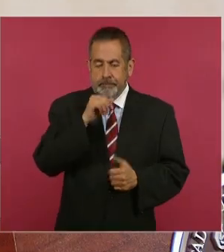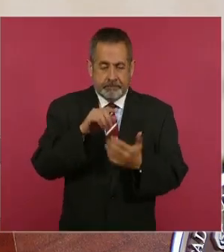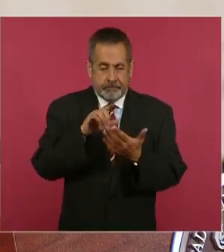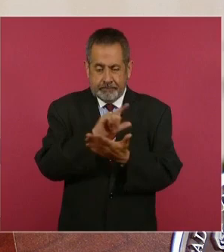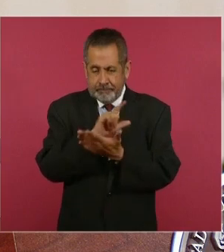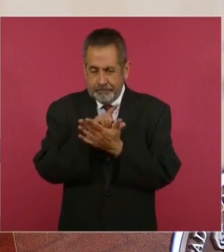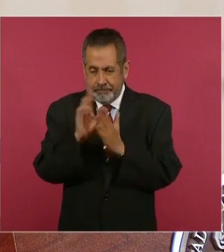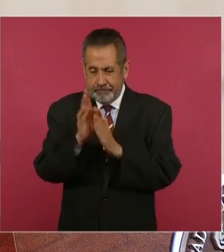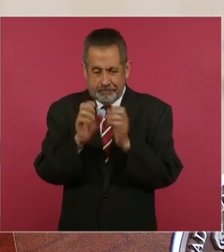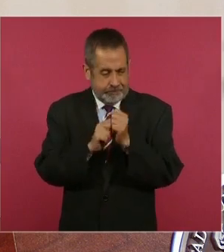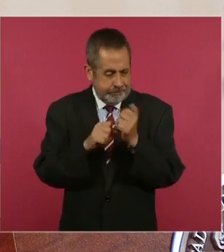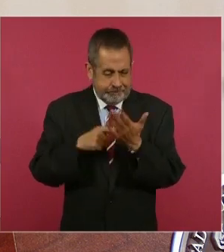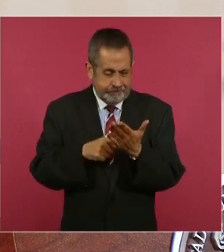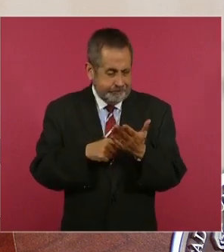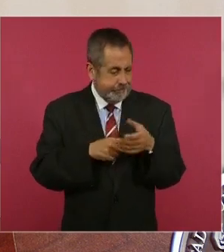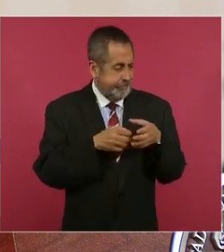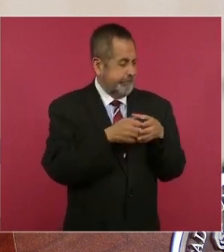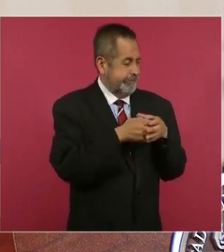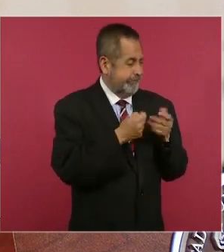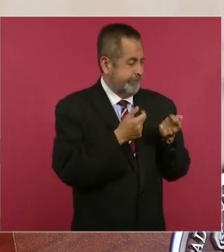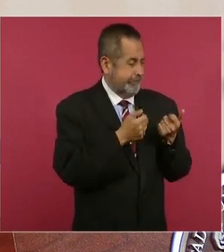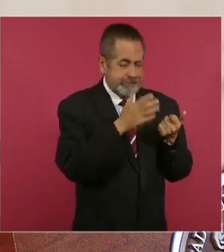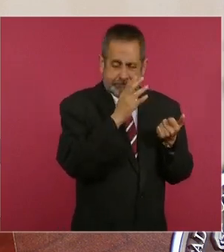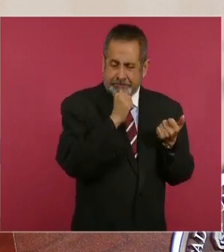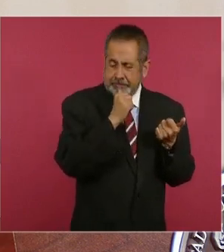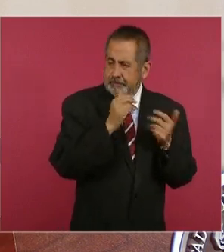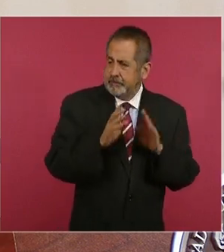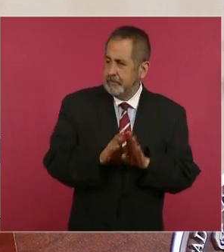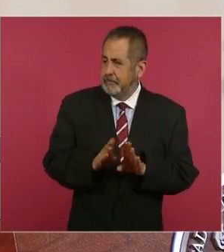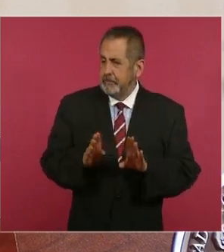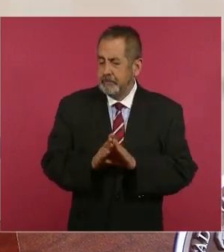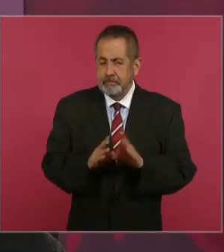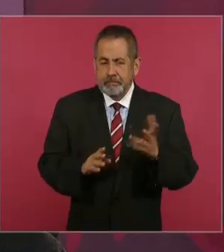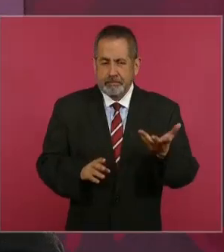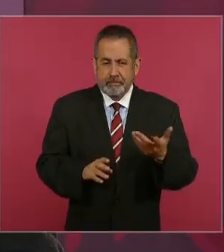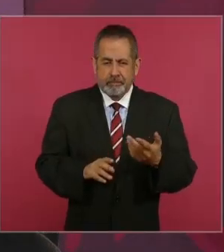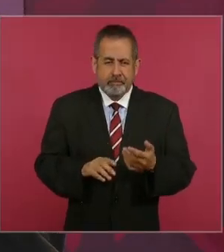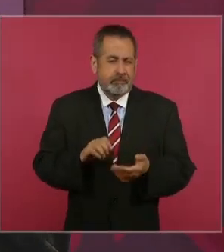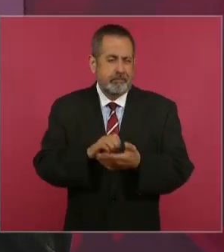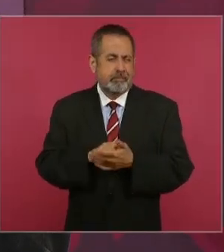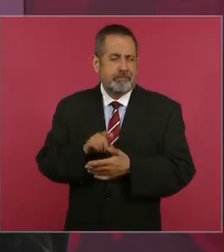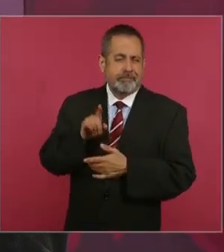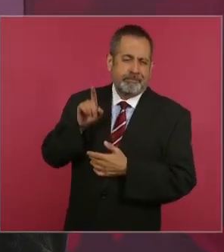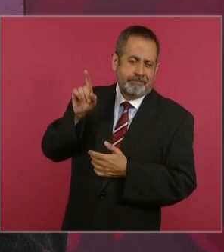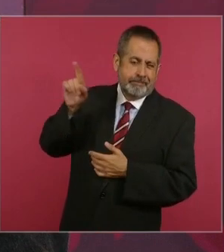cuesta trabajo por ejemplo la justificación de la